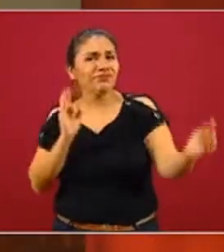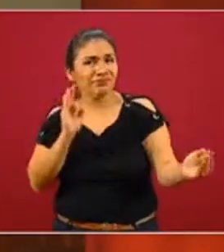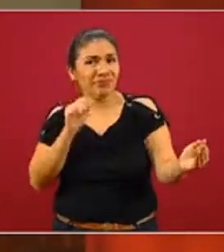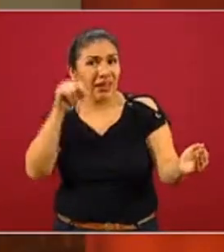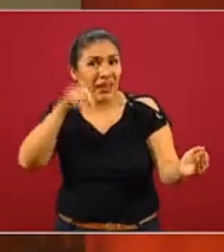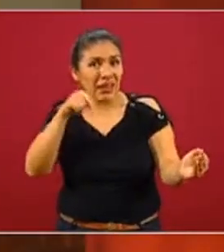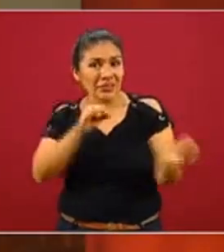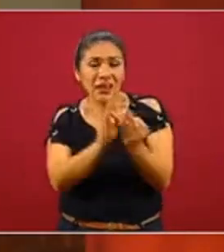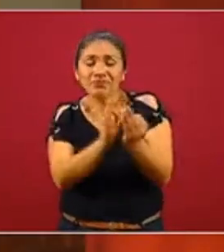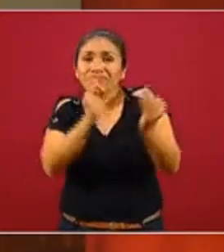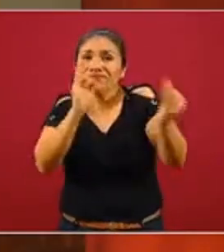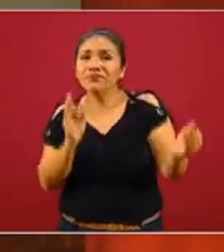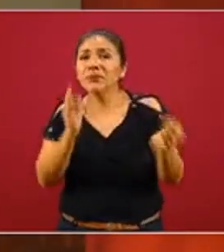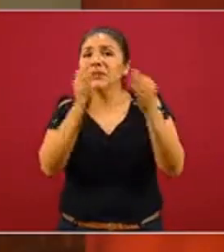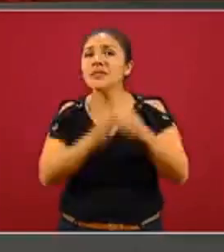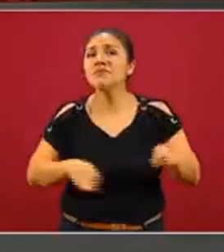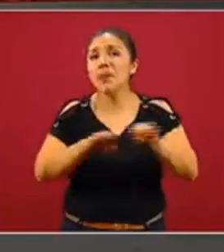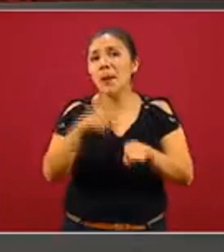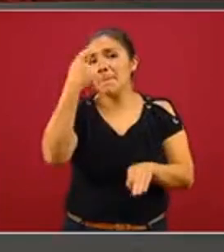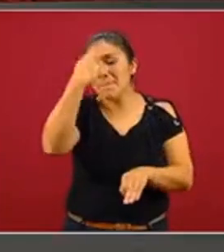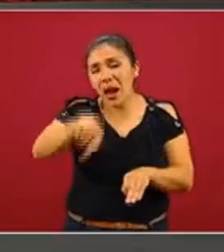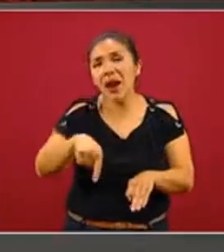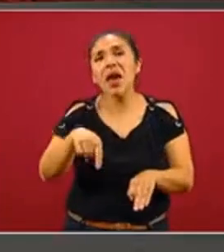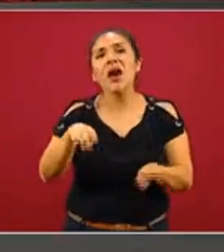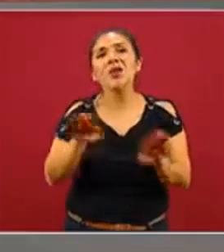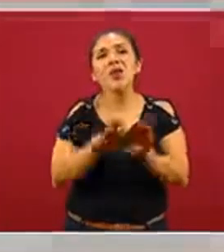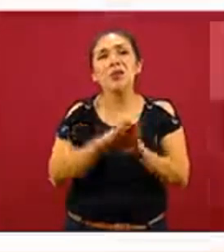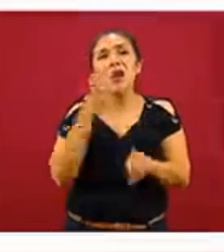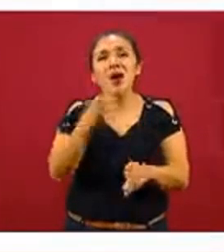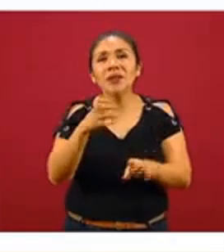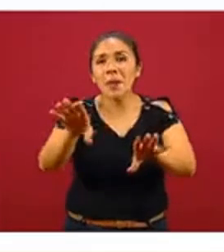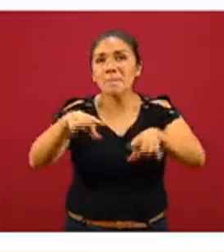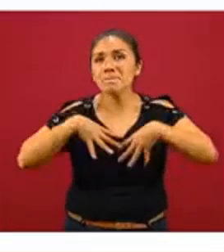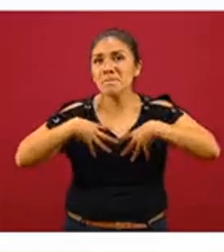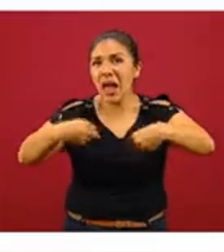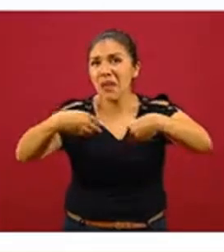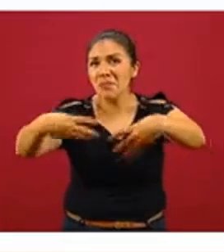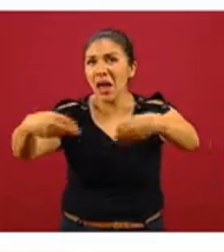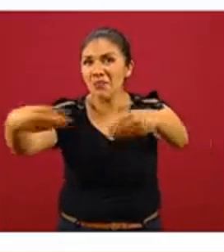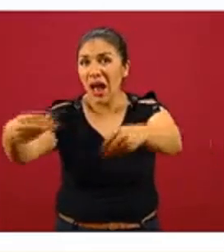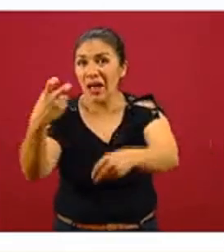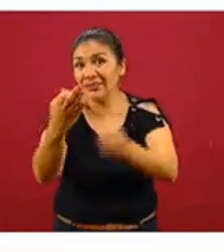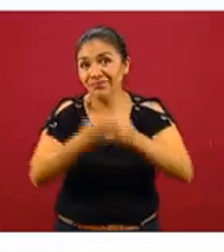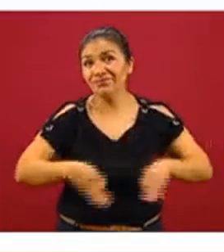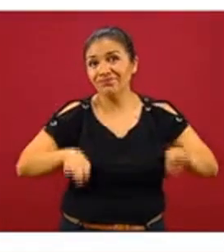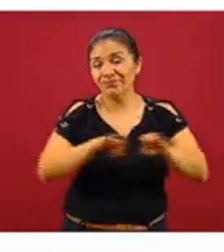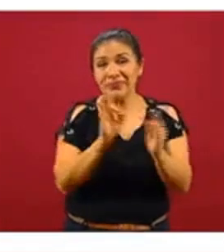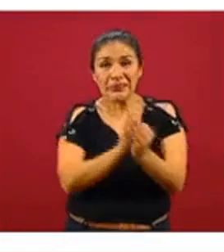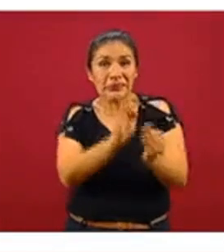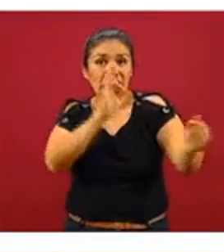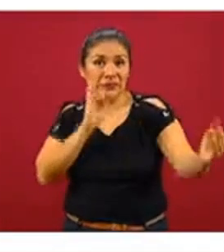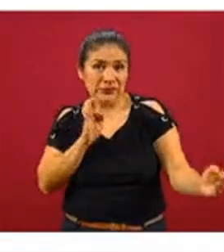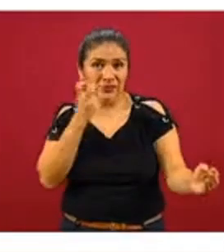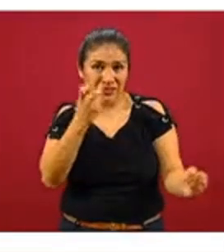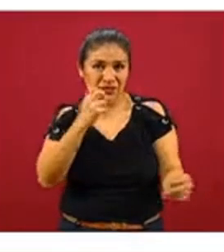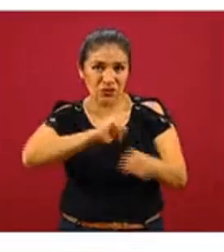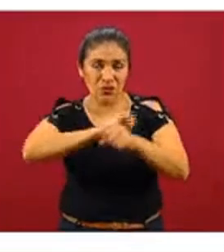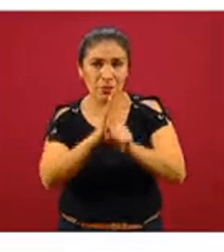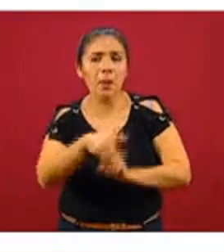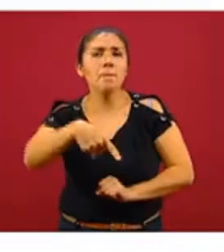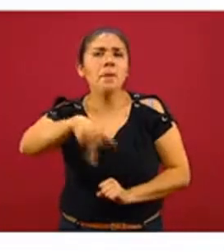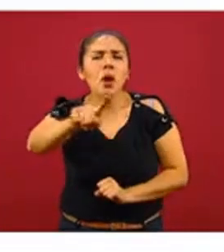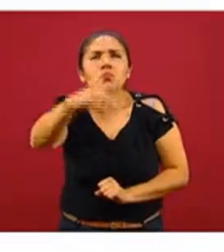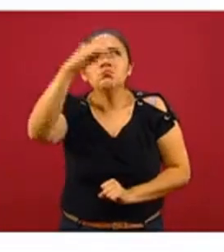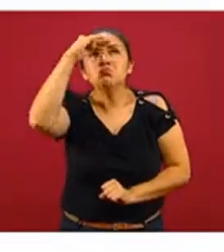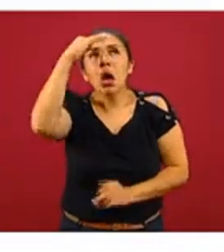distanciamiento físico esencial para poder romper con la cadena de transmisión de persona a persona del COVID-19. Pero podemos